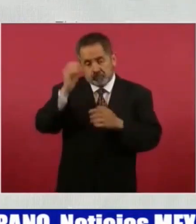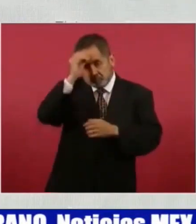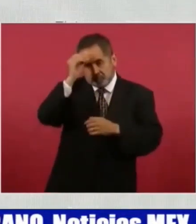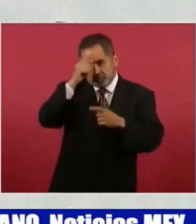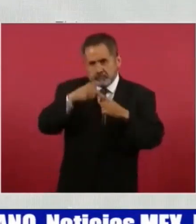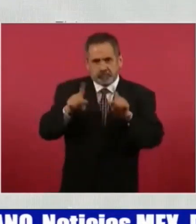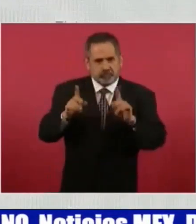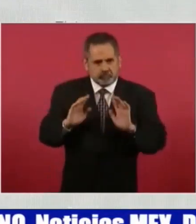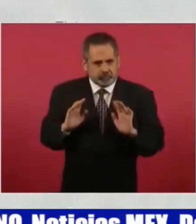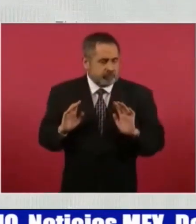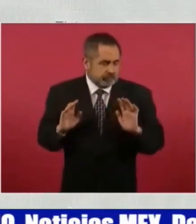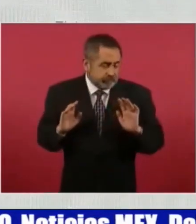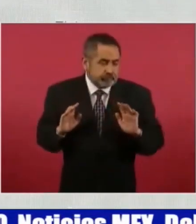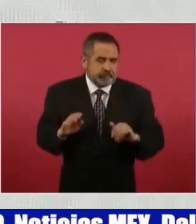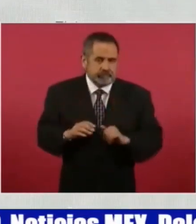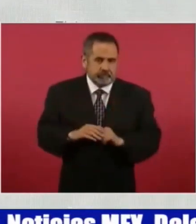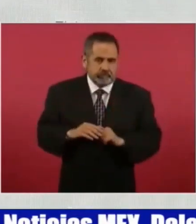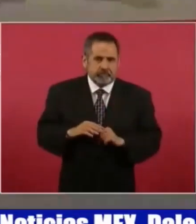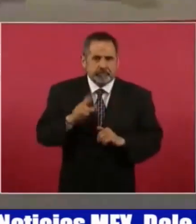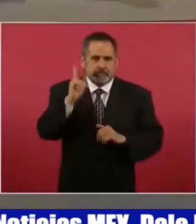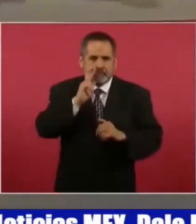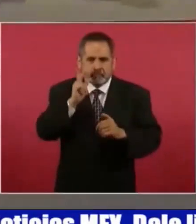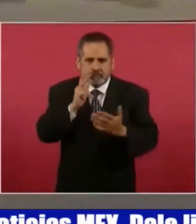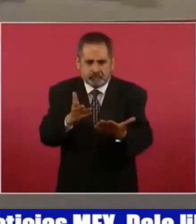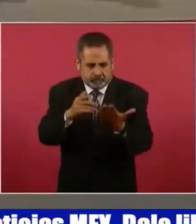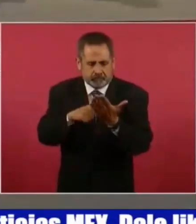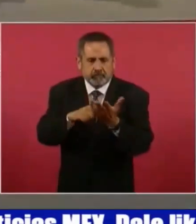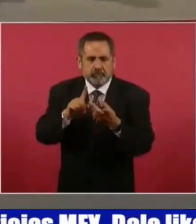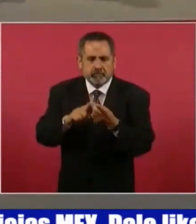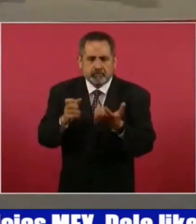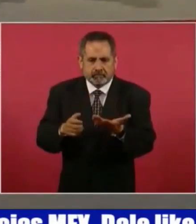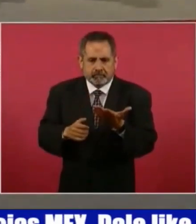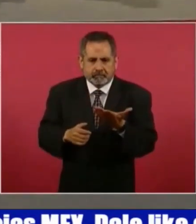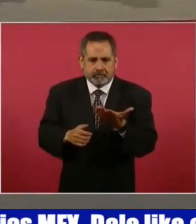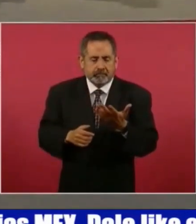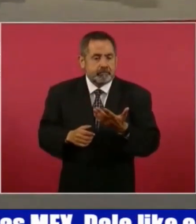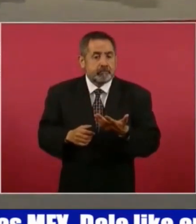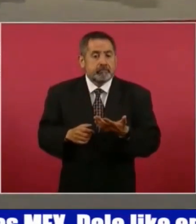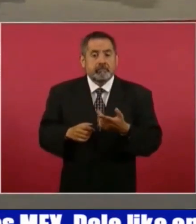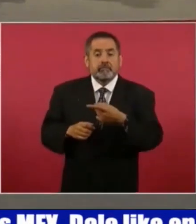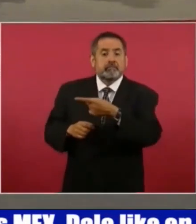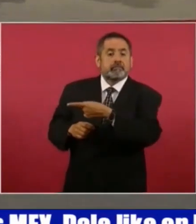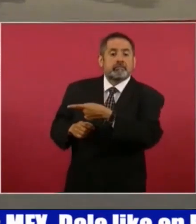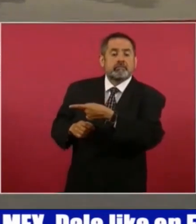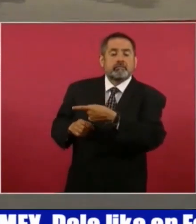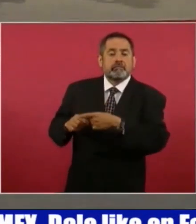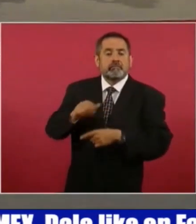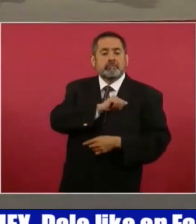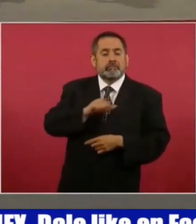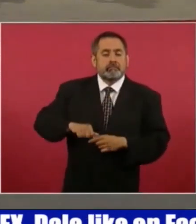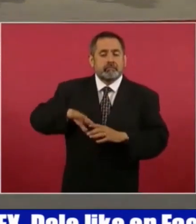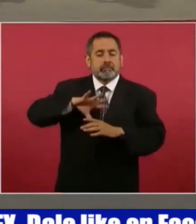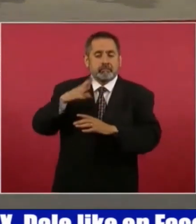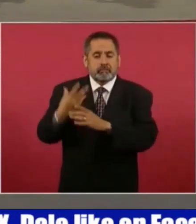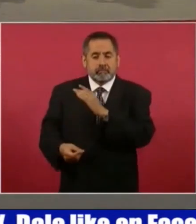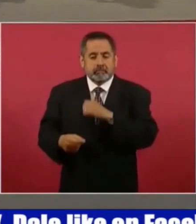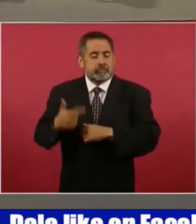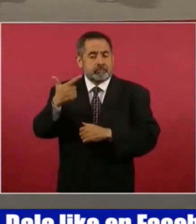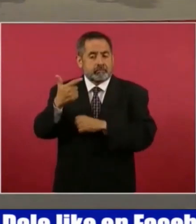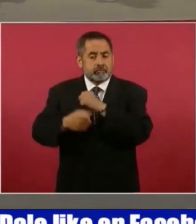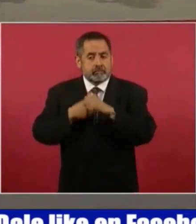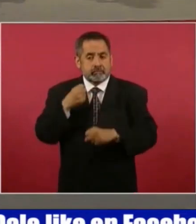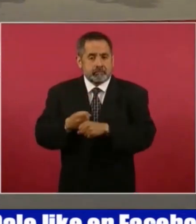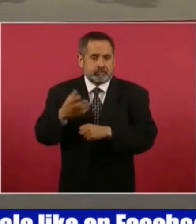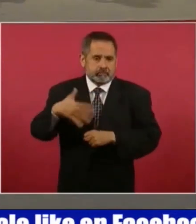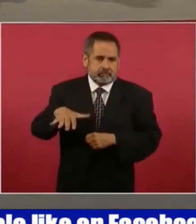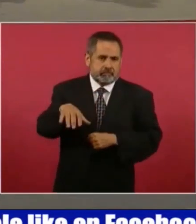opinas lo contrario, me lo pruebas. El caso del alcalde prófugo, 7 años buscando justicia